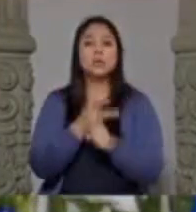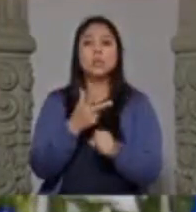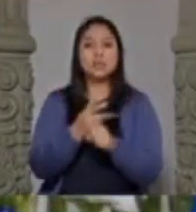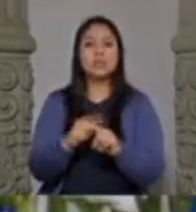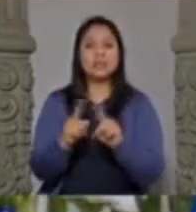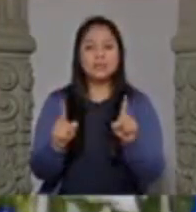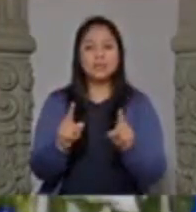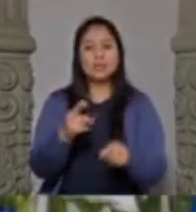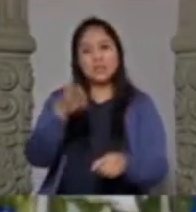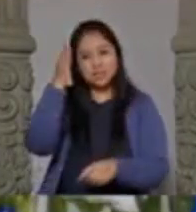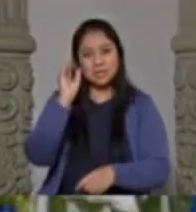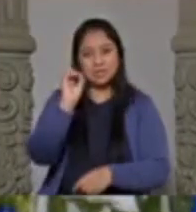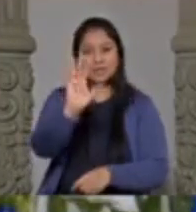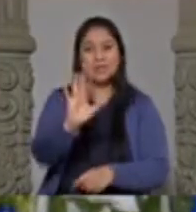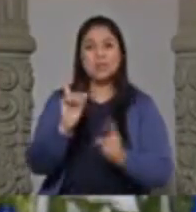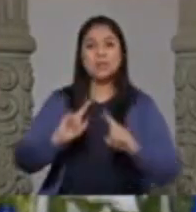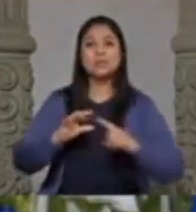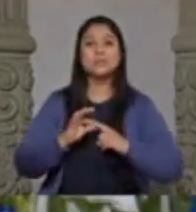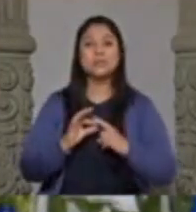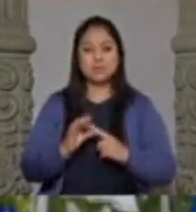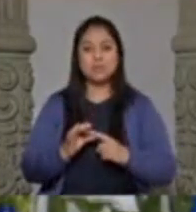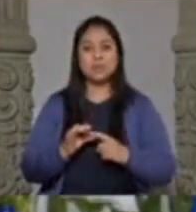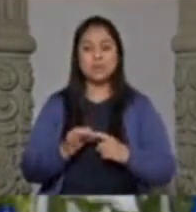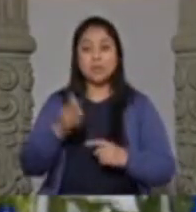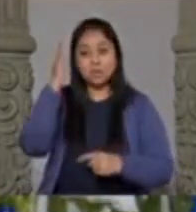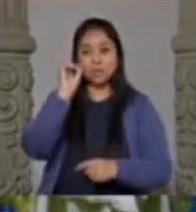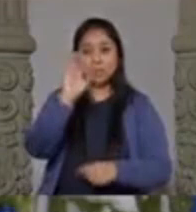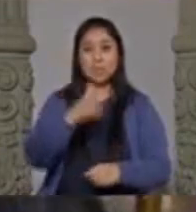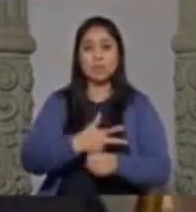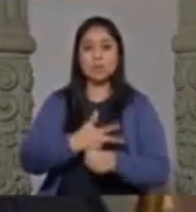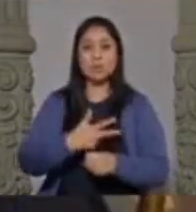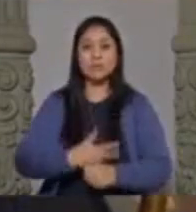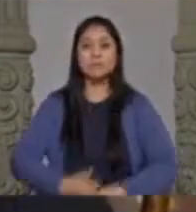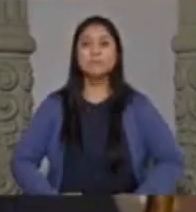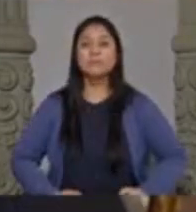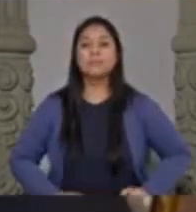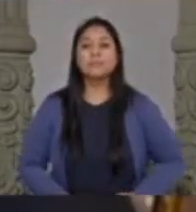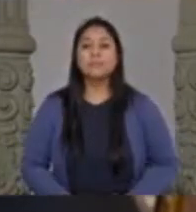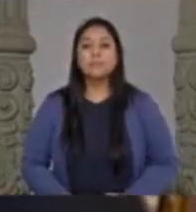Dios les bendiga, pero especialmente que Dios bendiga a Guatemala.